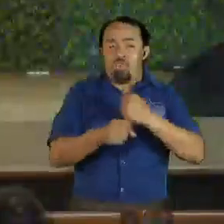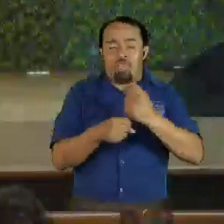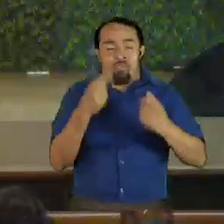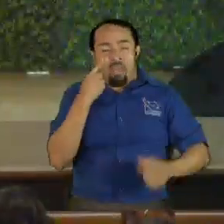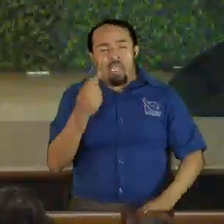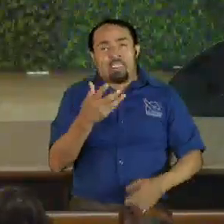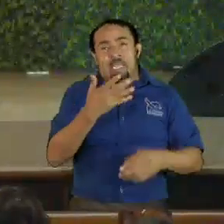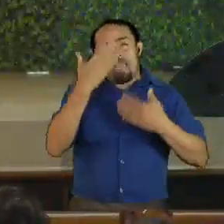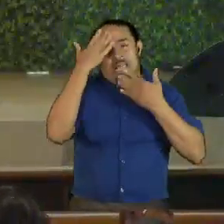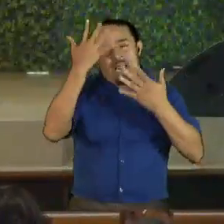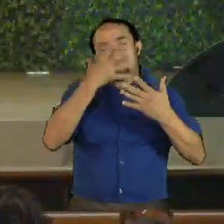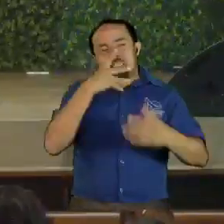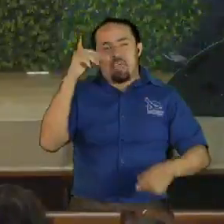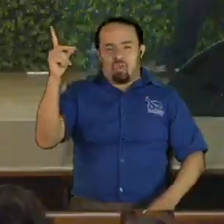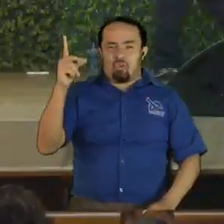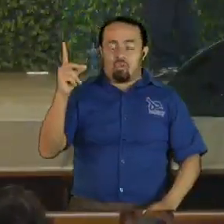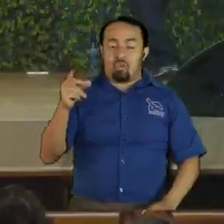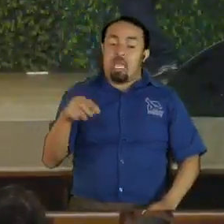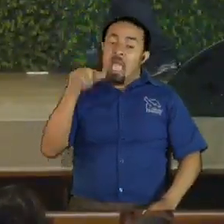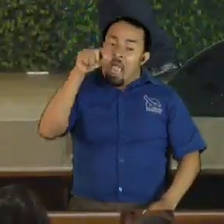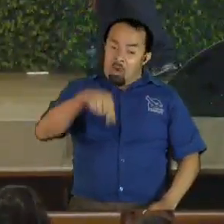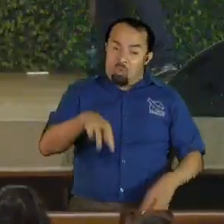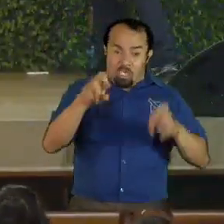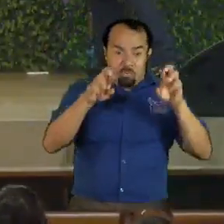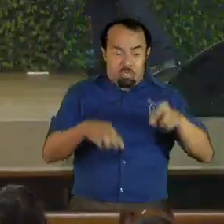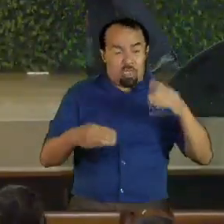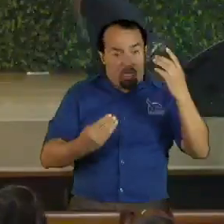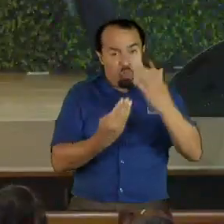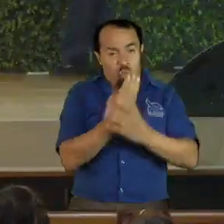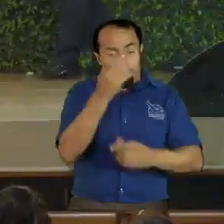bendito Dios. Algunos sí son nuevos, ¿eh?